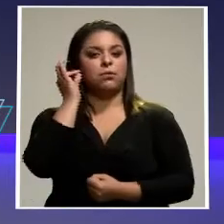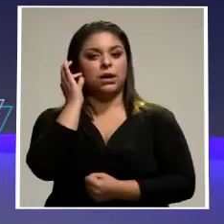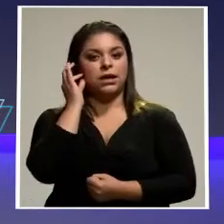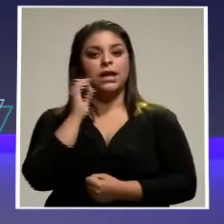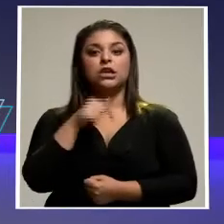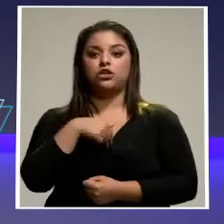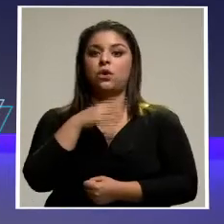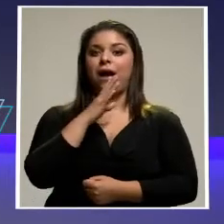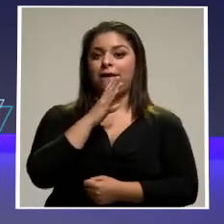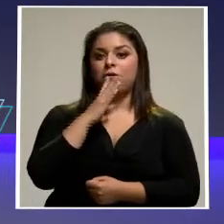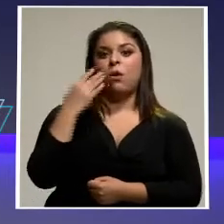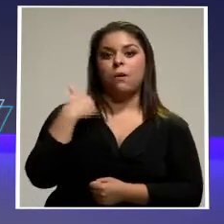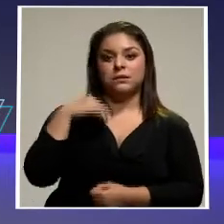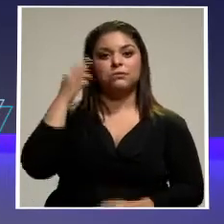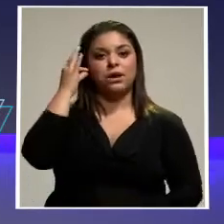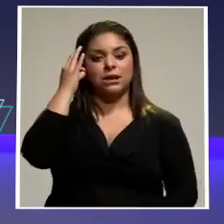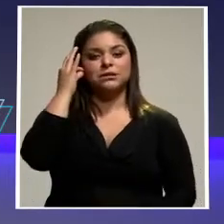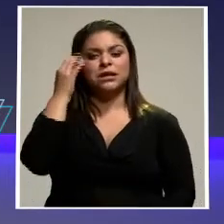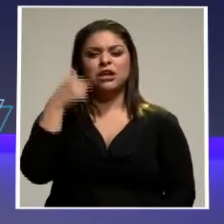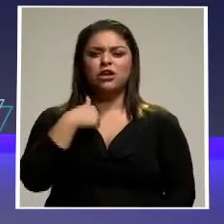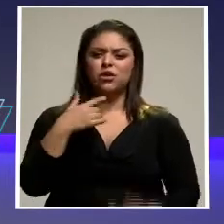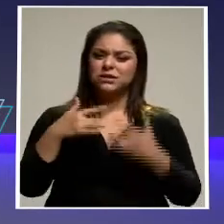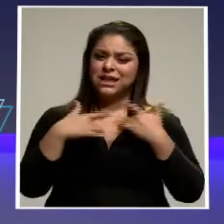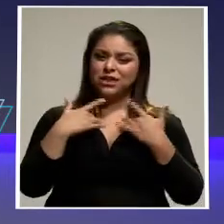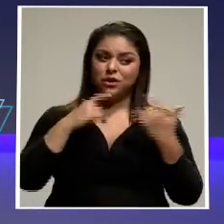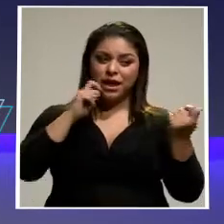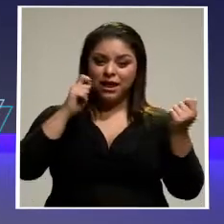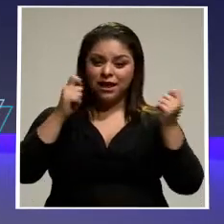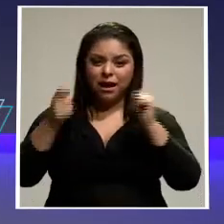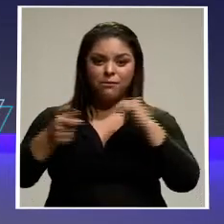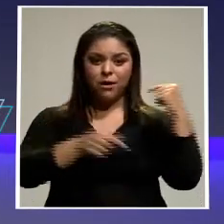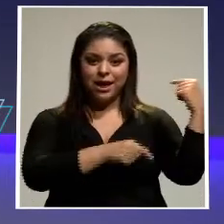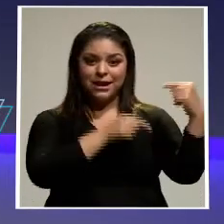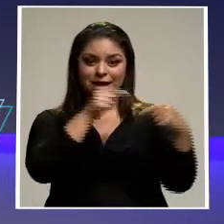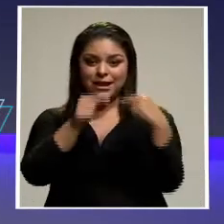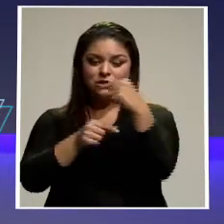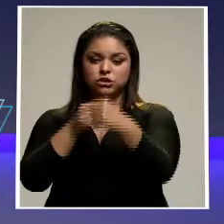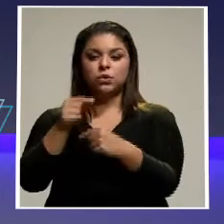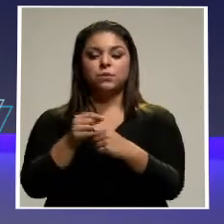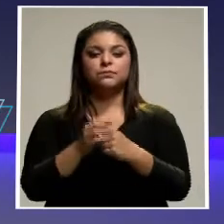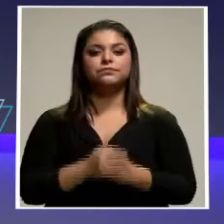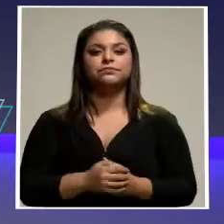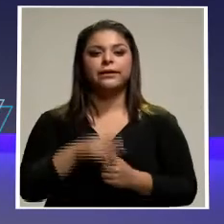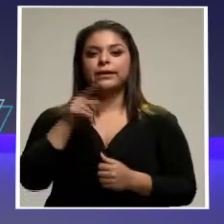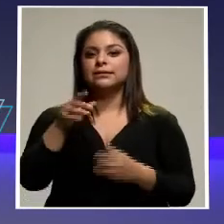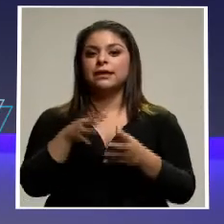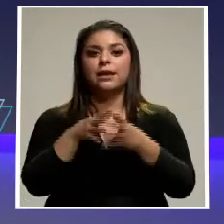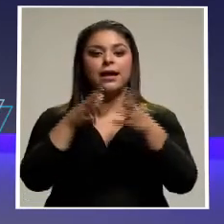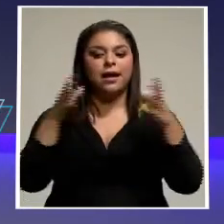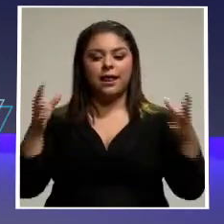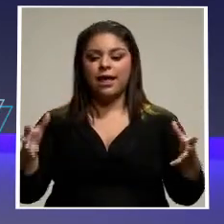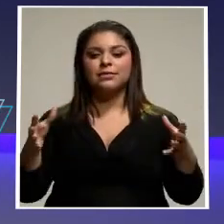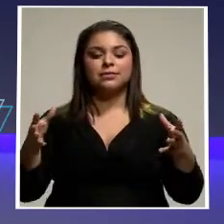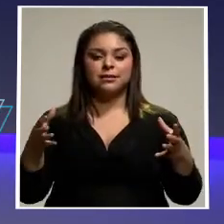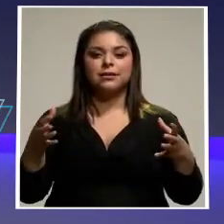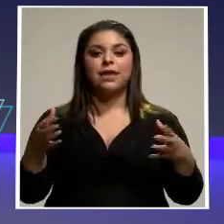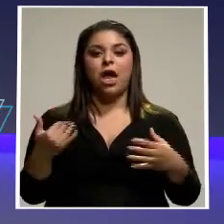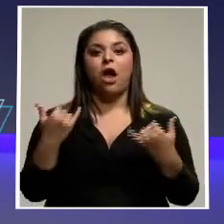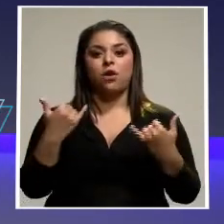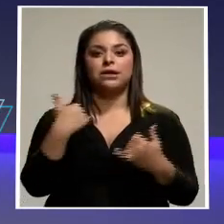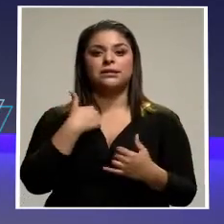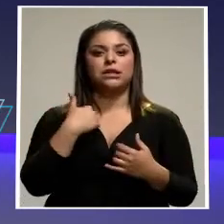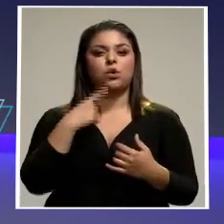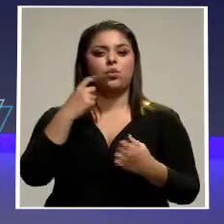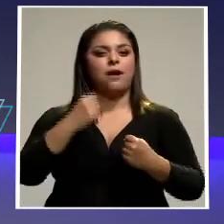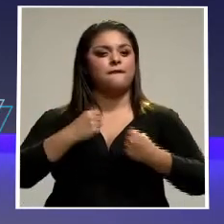mujeres. Y yo siento que el cambio generacional es enorme, y que viene con una fuerza